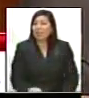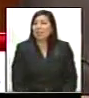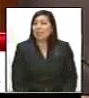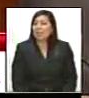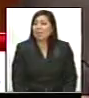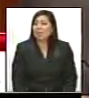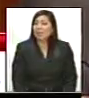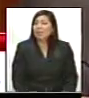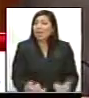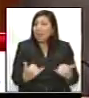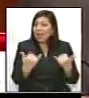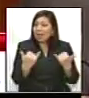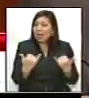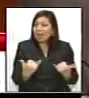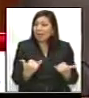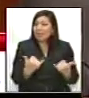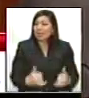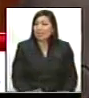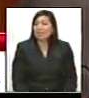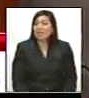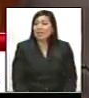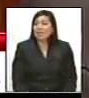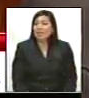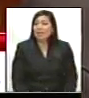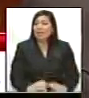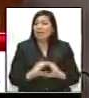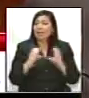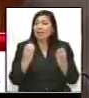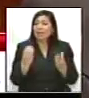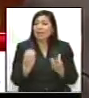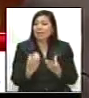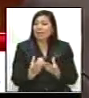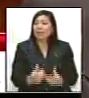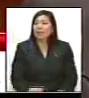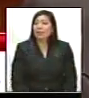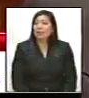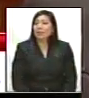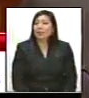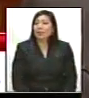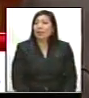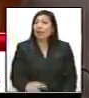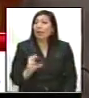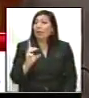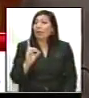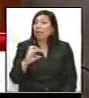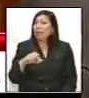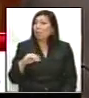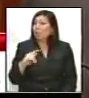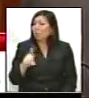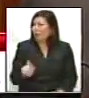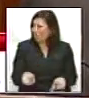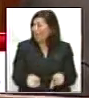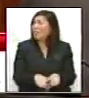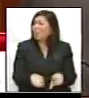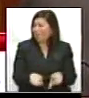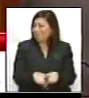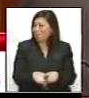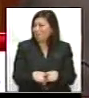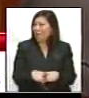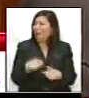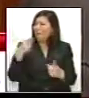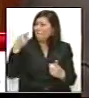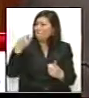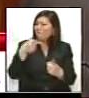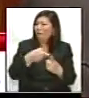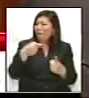aquí en este congreso en ese entonces la cámara de diputados también había toda una ofensiva